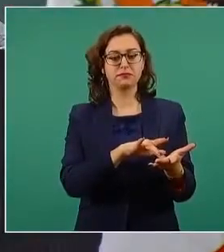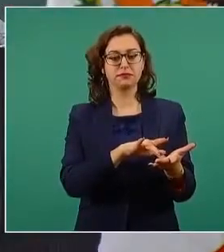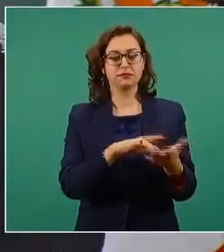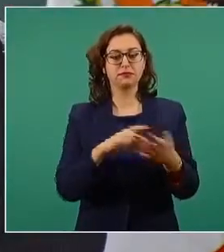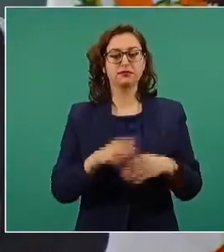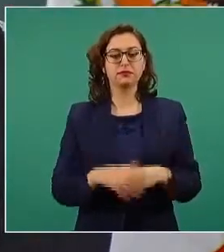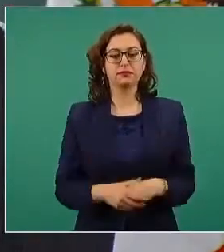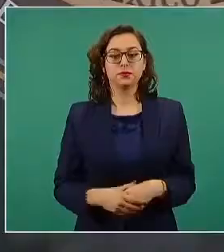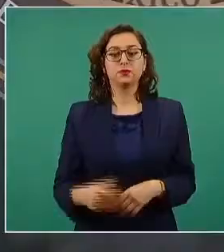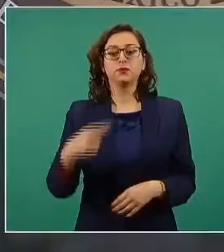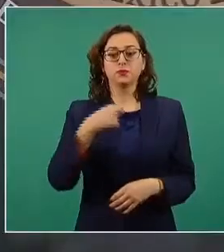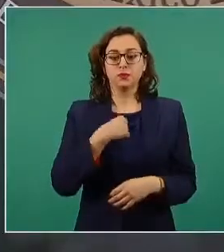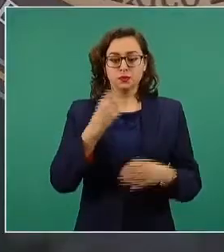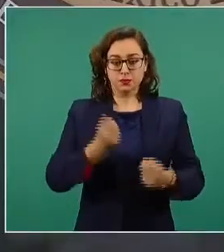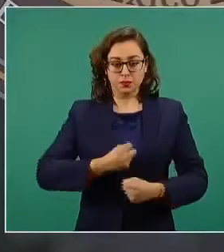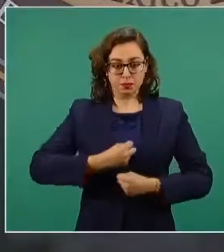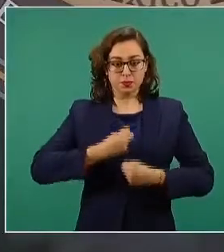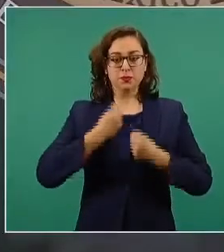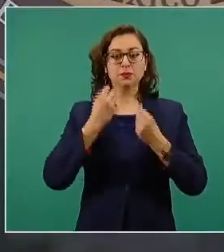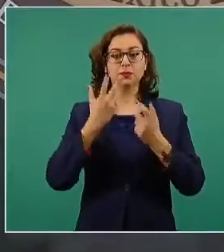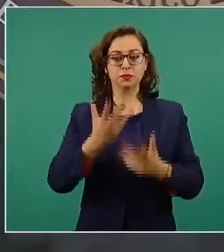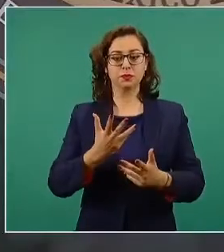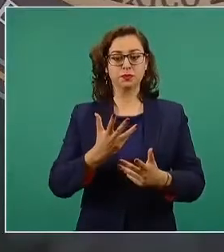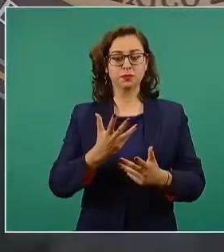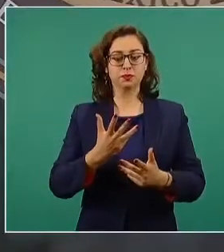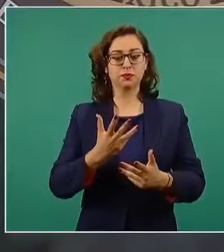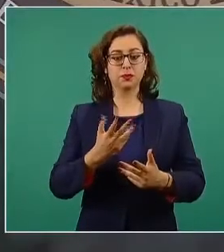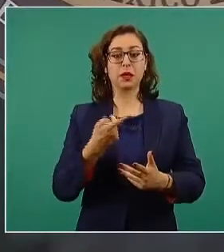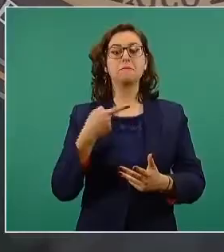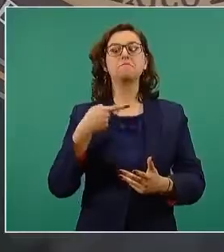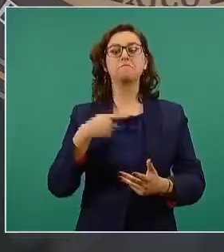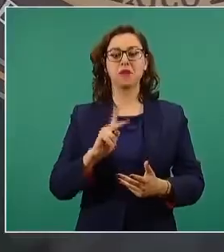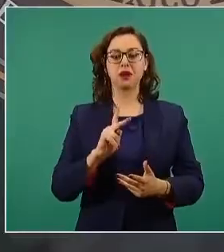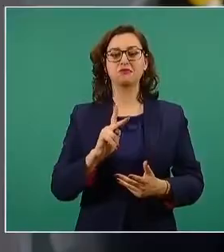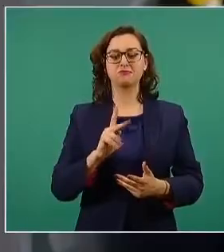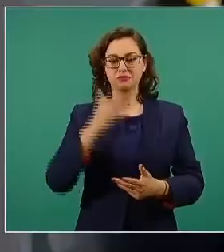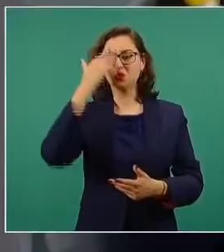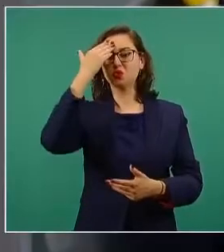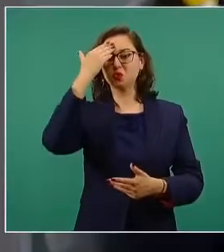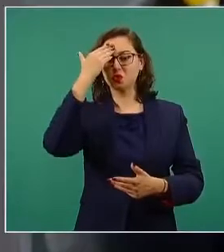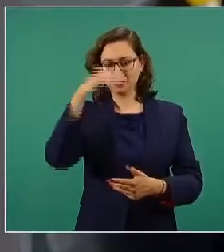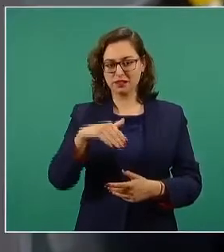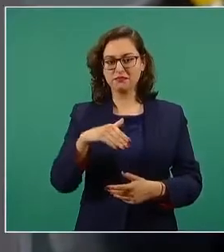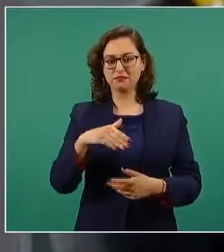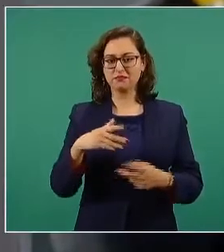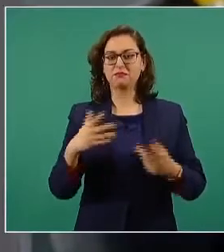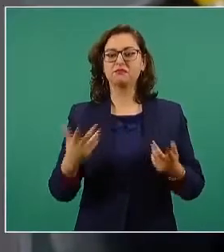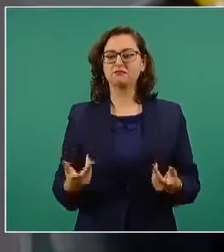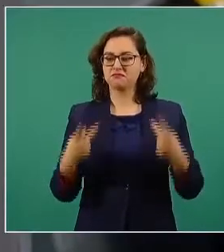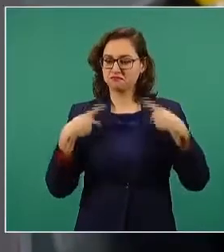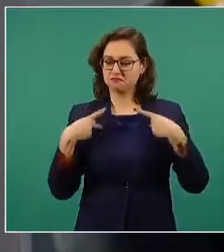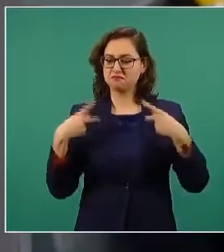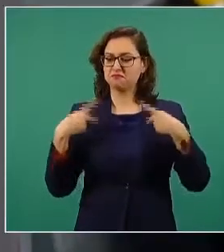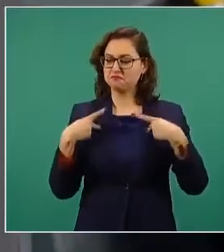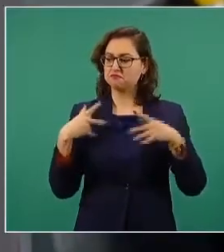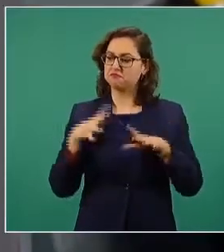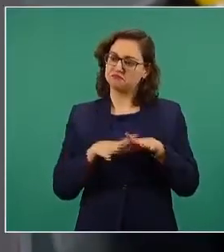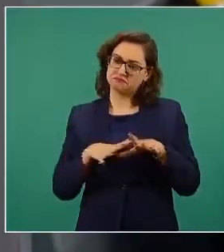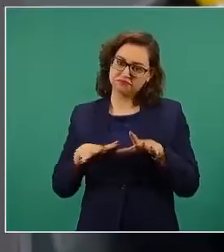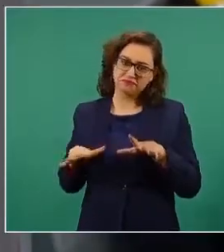Lo expreso yo y estoy seguro que lo dirían, lo gritarían con